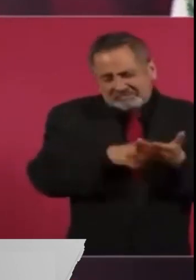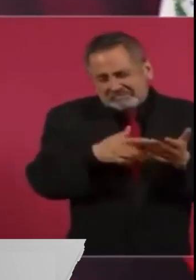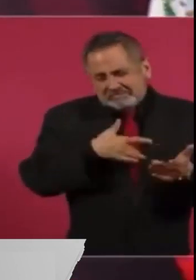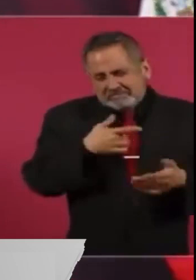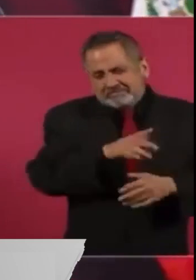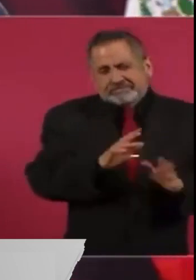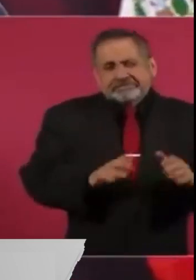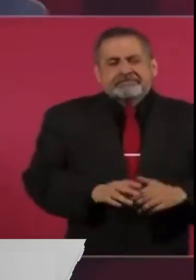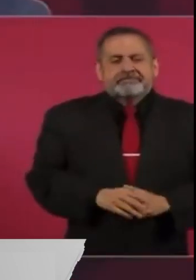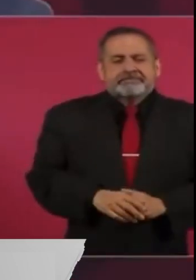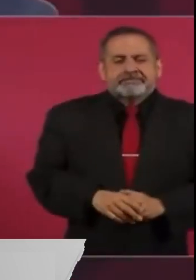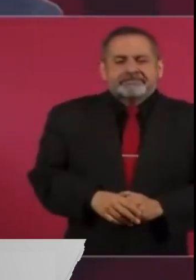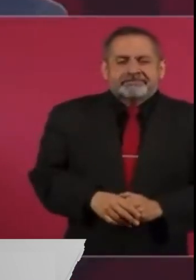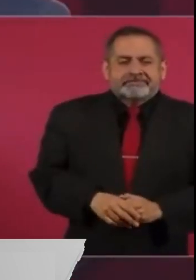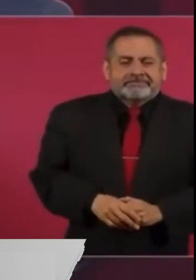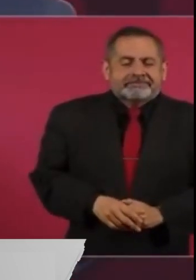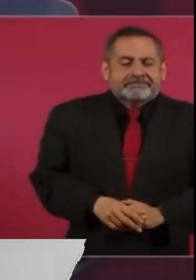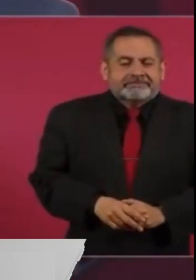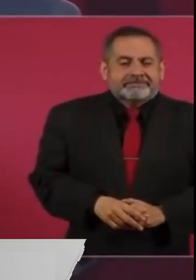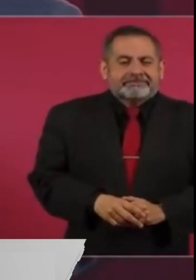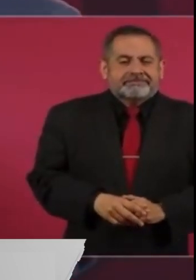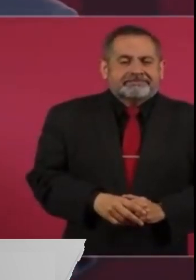nada más que tampoco